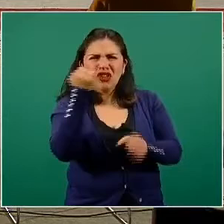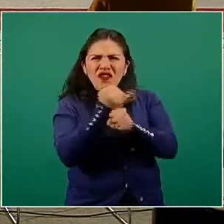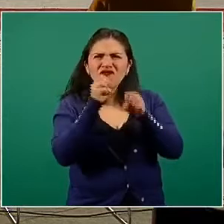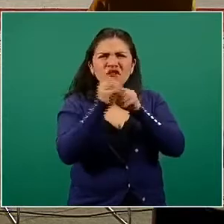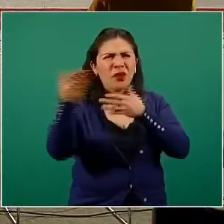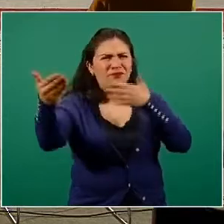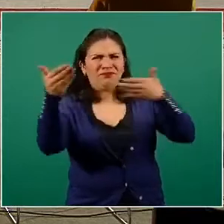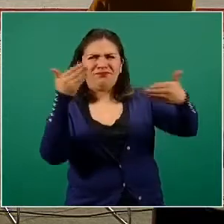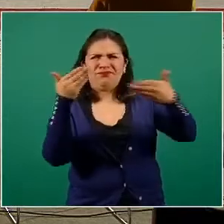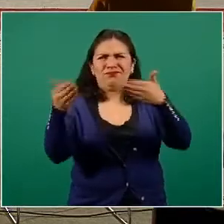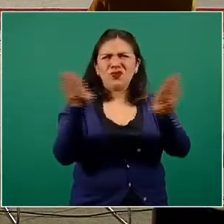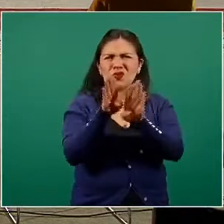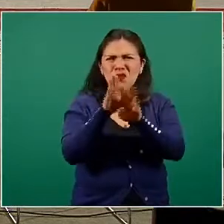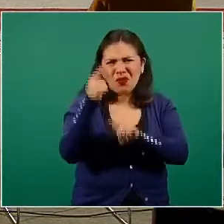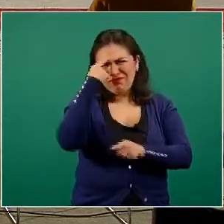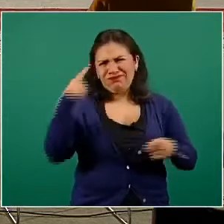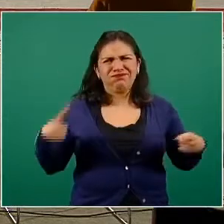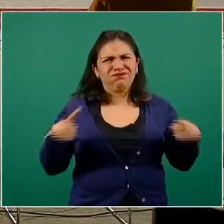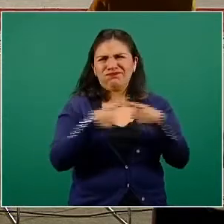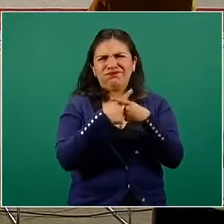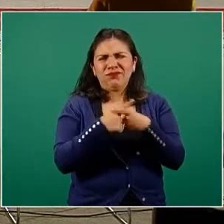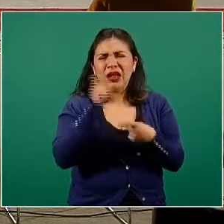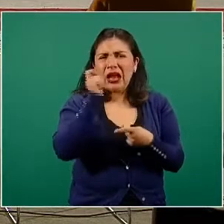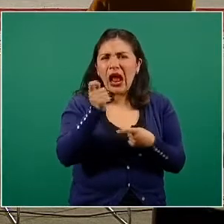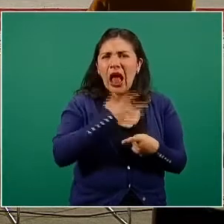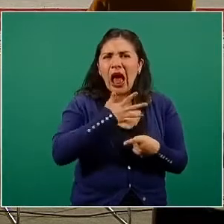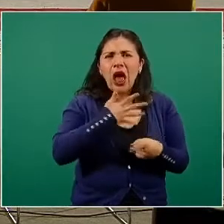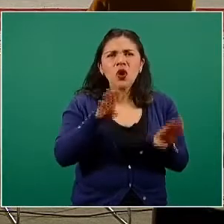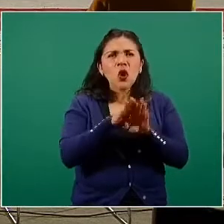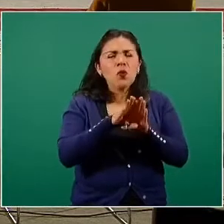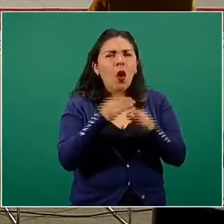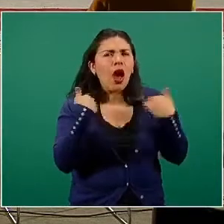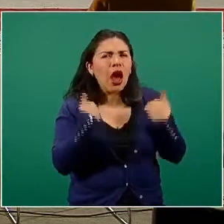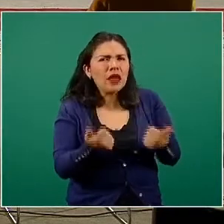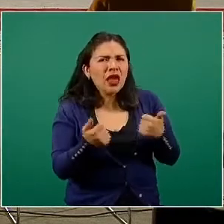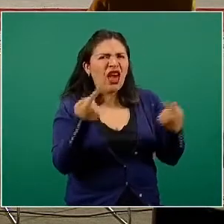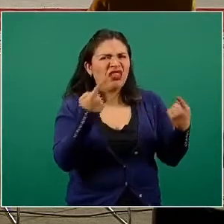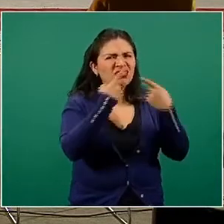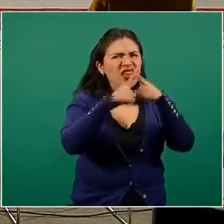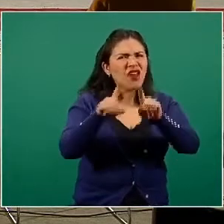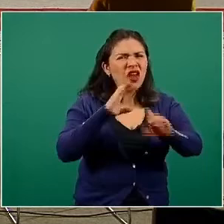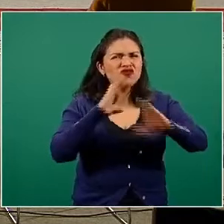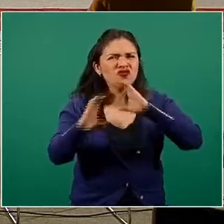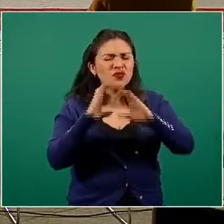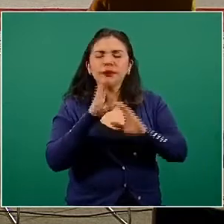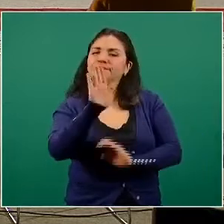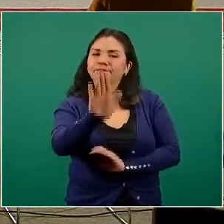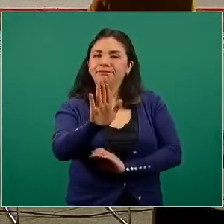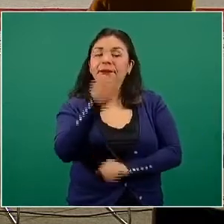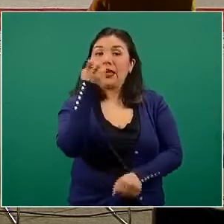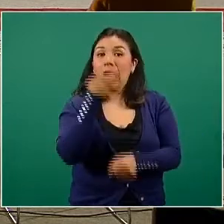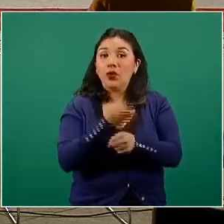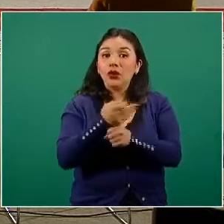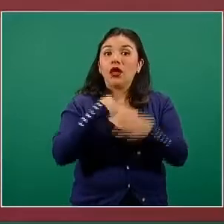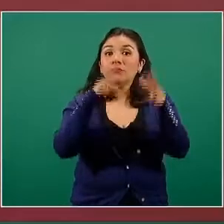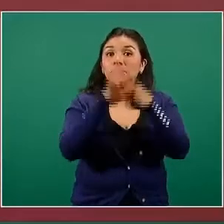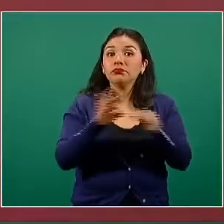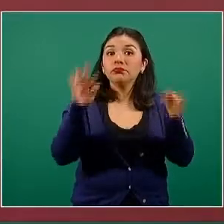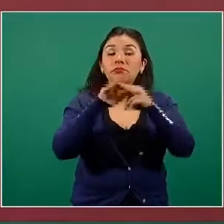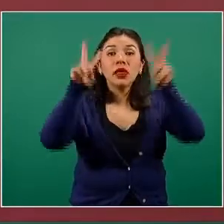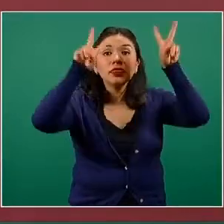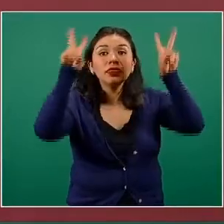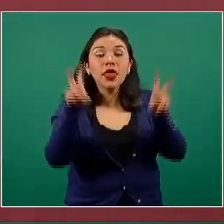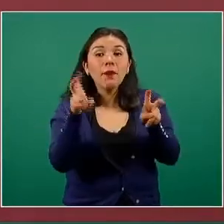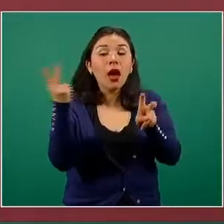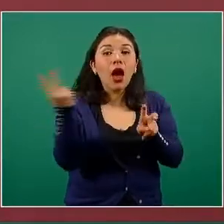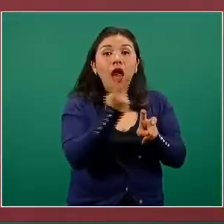o dos elementos que una autoridad comunica y la otra la comunica distinto. Estamos hablando de dos situaciones.